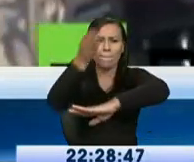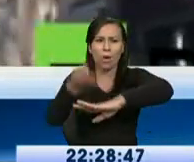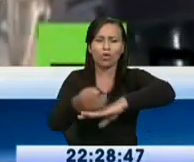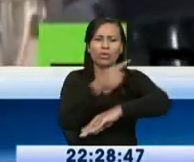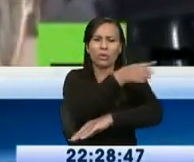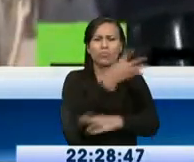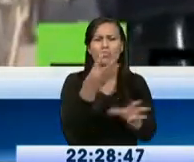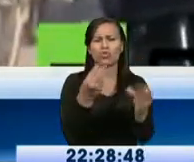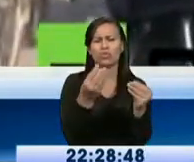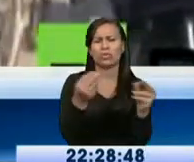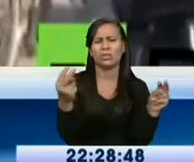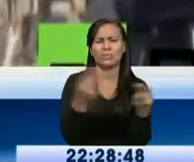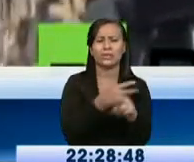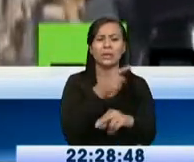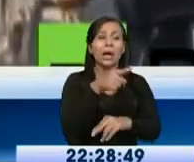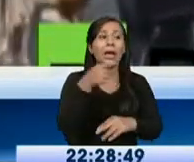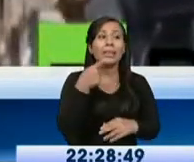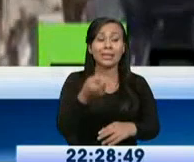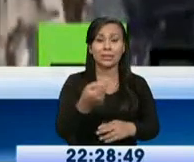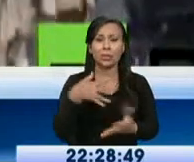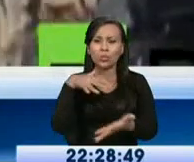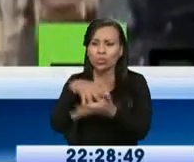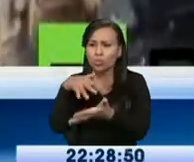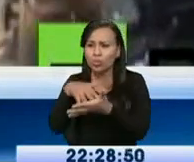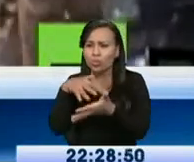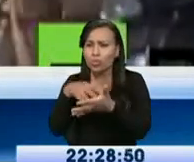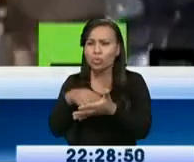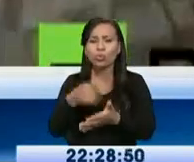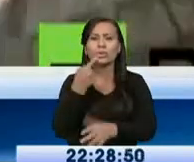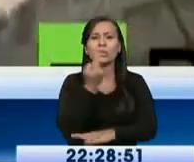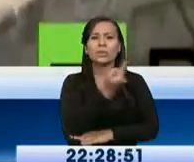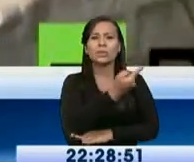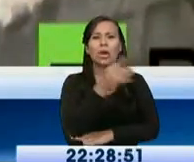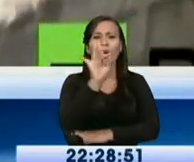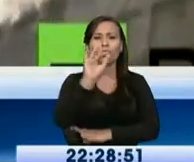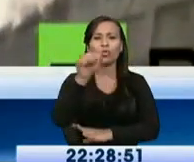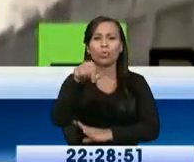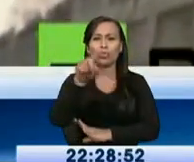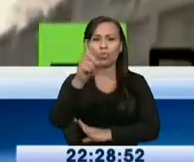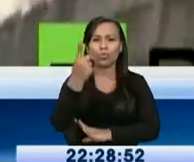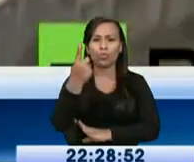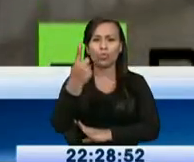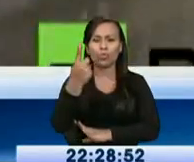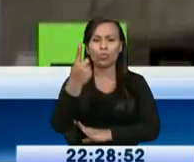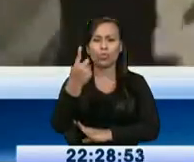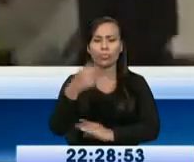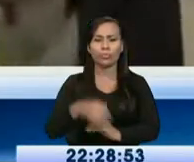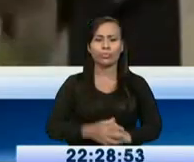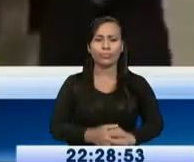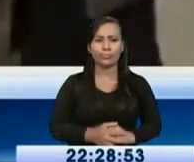su parte, el Departamento Meteorológico de Pakistán ha cifrado la magnitud en 8.1.